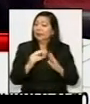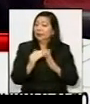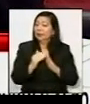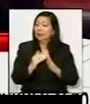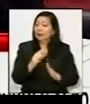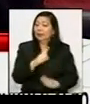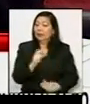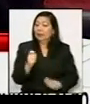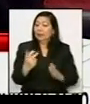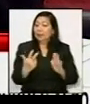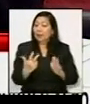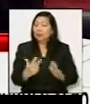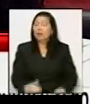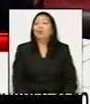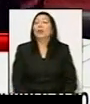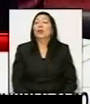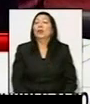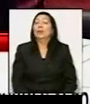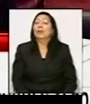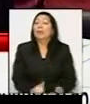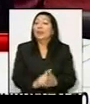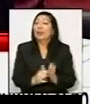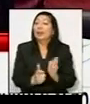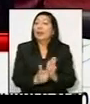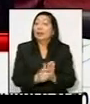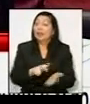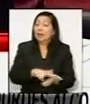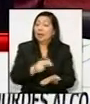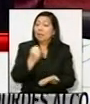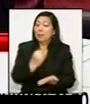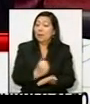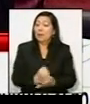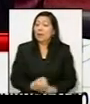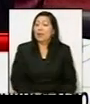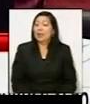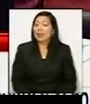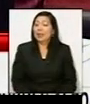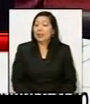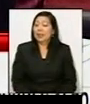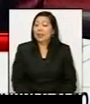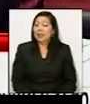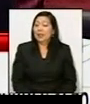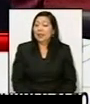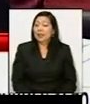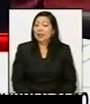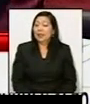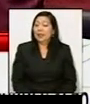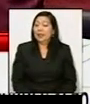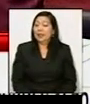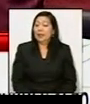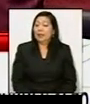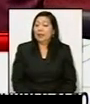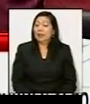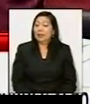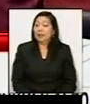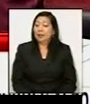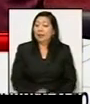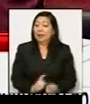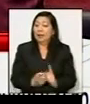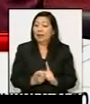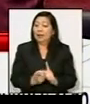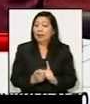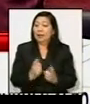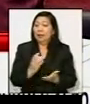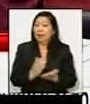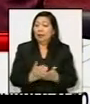artículo 108 en el caso de la ley está aprobada el cielo ha cambiado en la